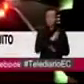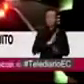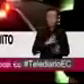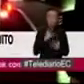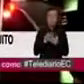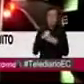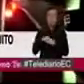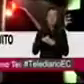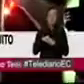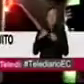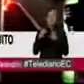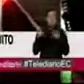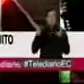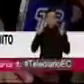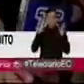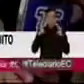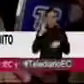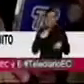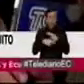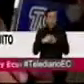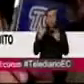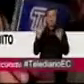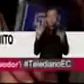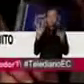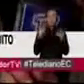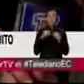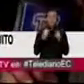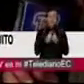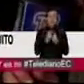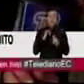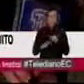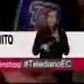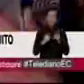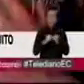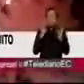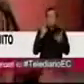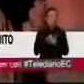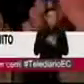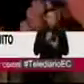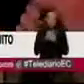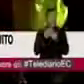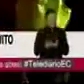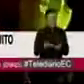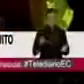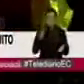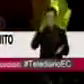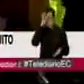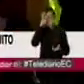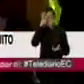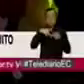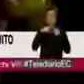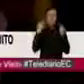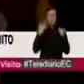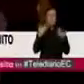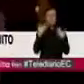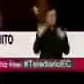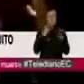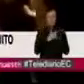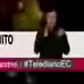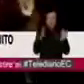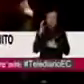dictó como vinculado en el caso de peculado por presunta red de corrupción en la compra de insumos en hospitales públicos de Guayaquil durante